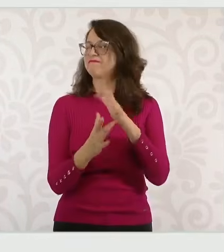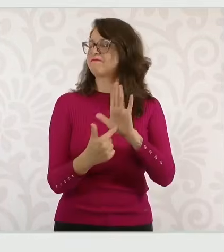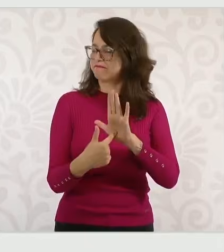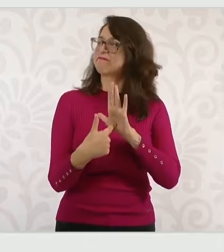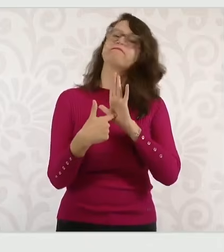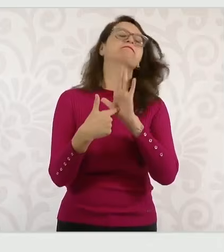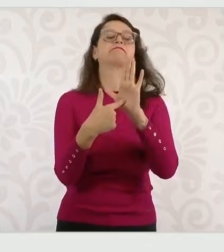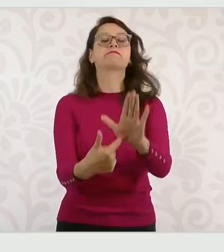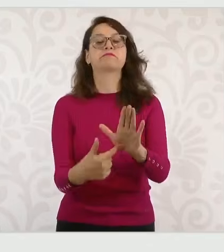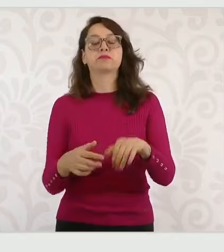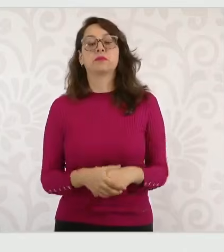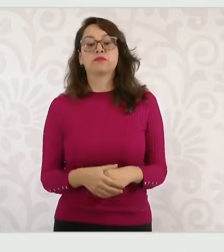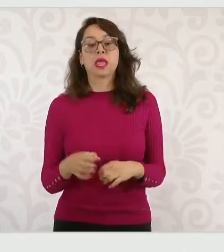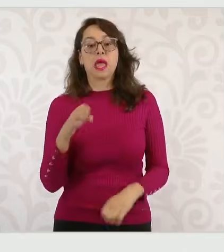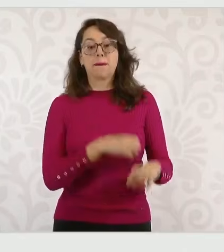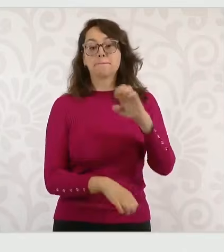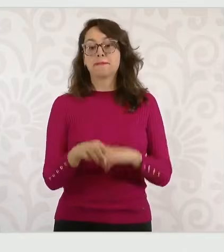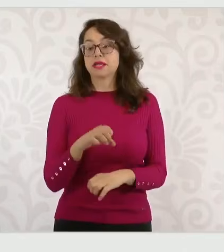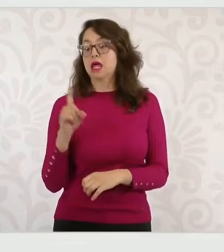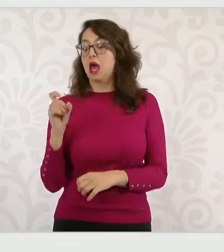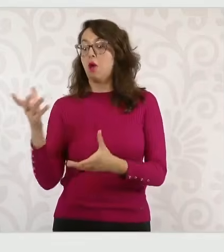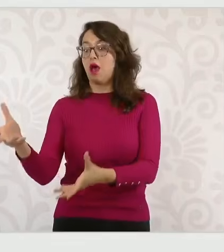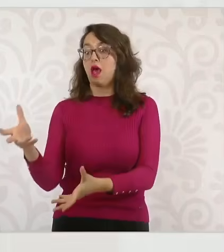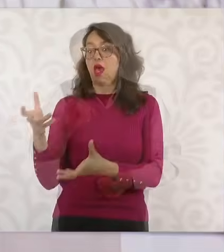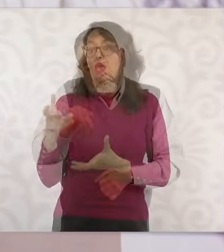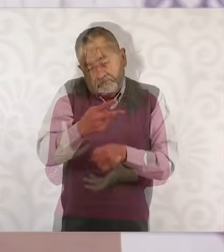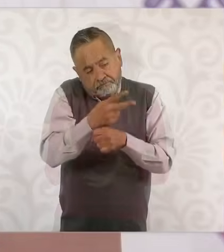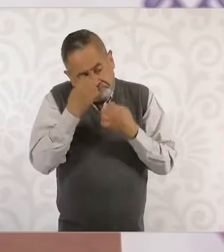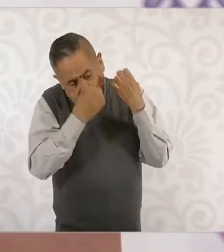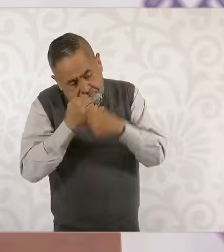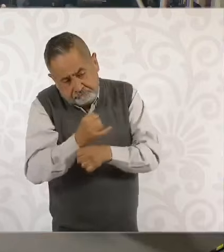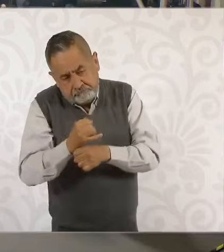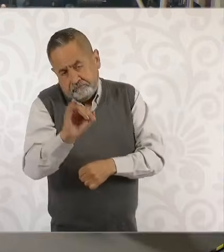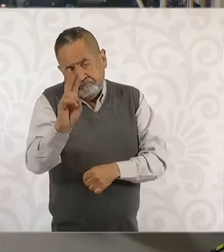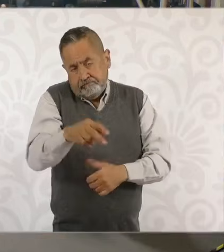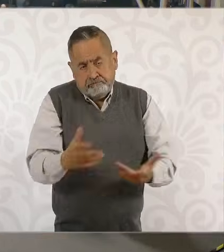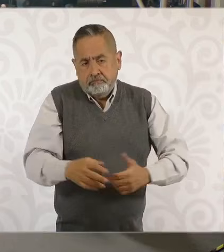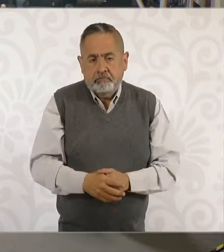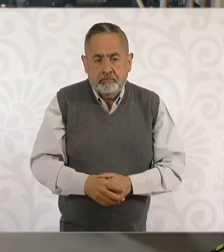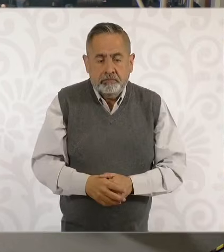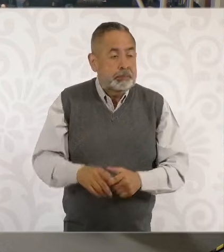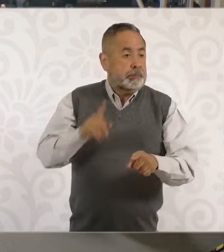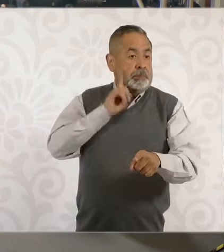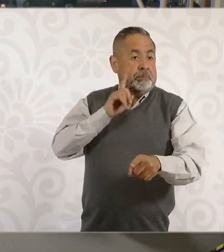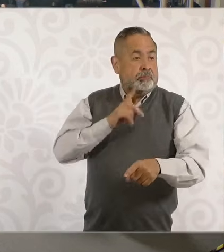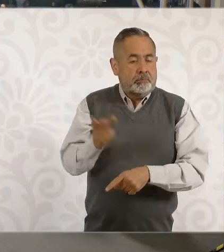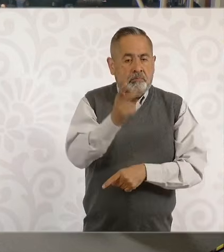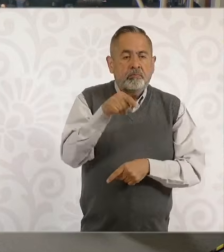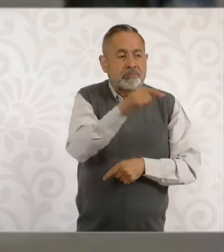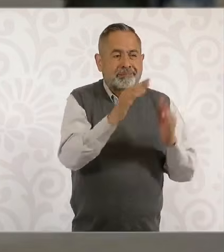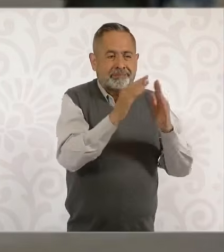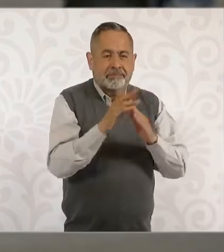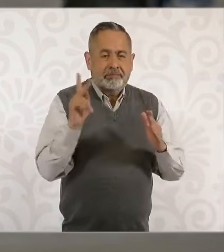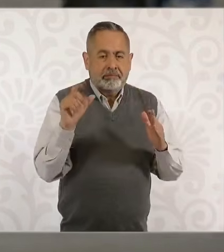agua, se transmitían el agua de una empresa a otra empresa, de las grandotas. Esta Casa Dorada de la gobernadora panista es